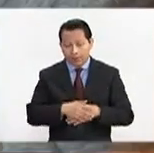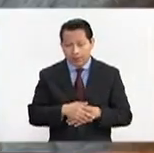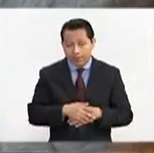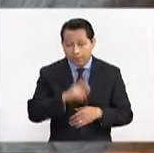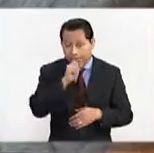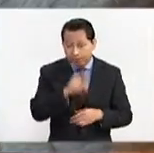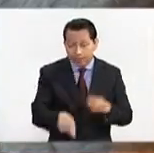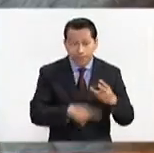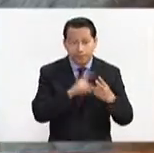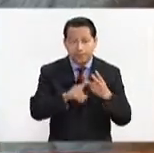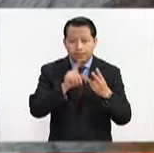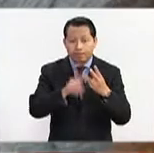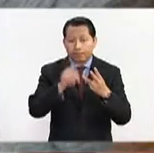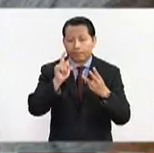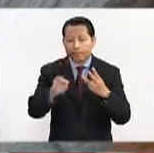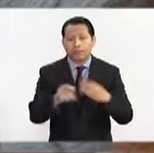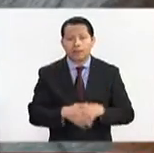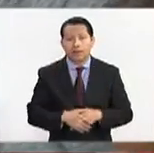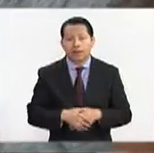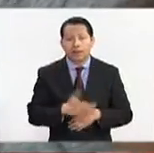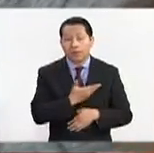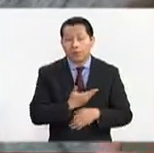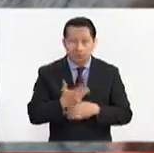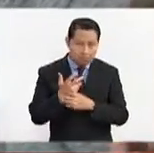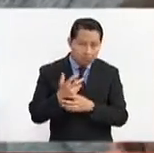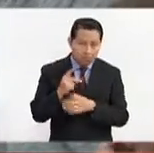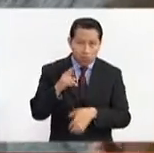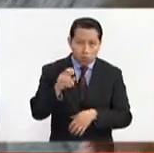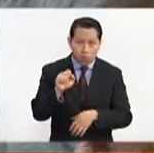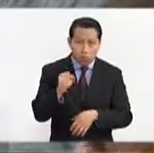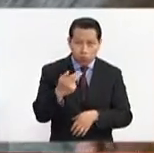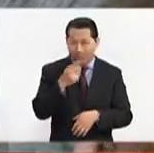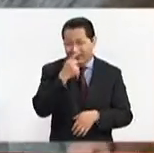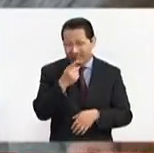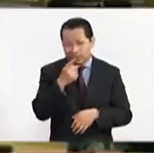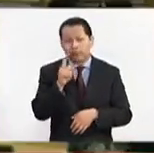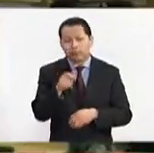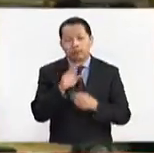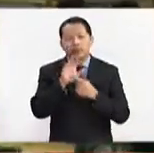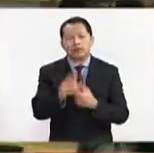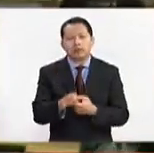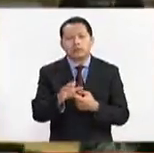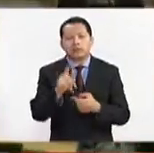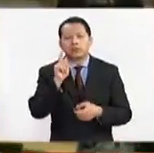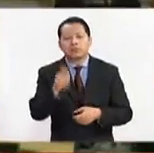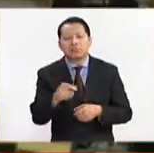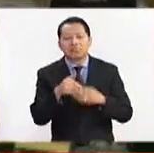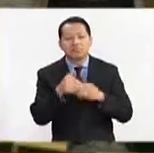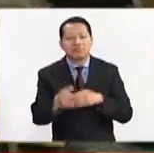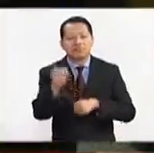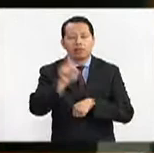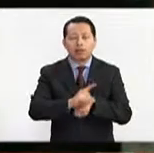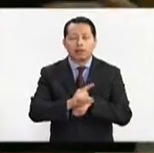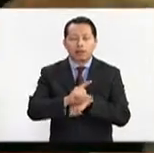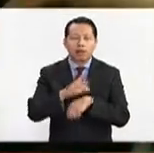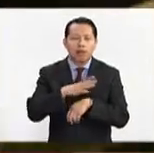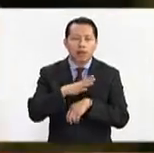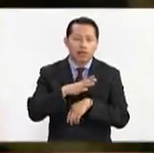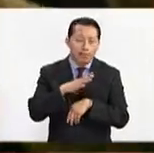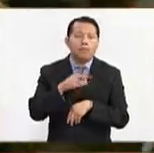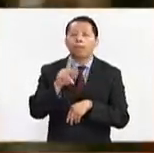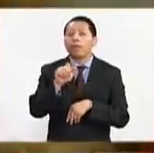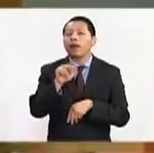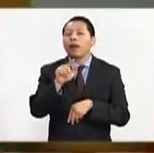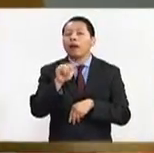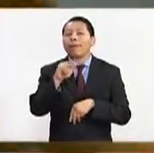Como tercer punto, Puigdemont anunció que va a presentar los resultados estos días al Parlamento de Cataluña para que